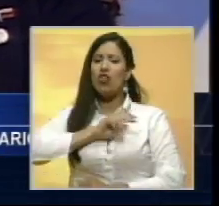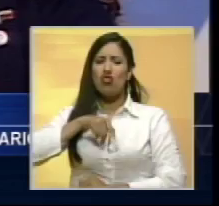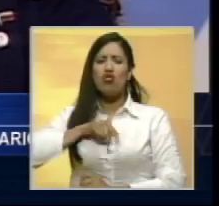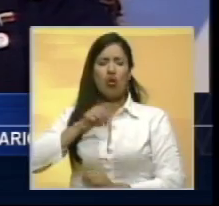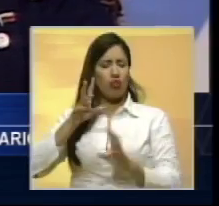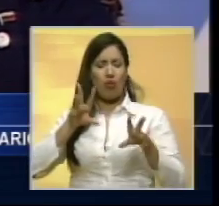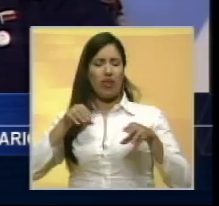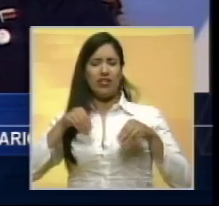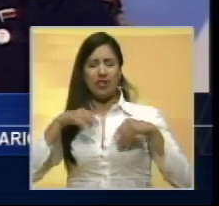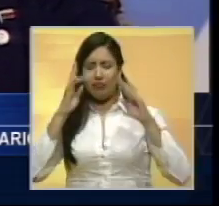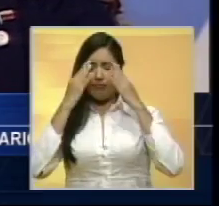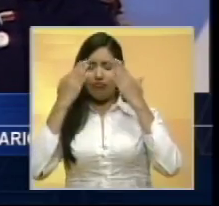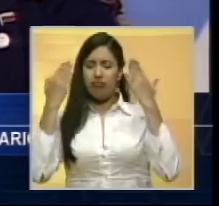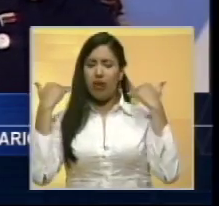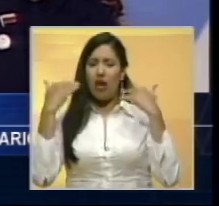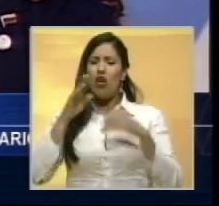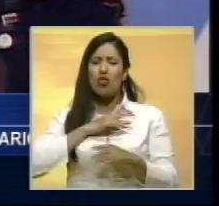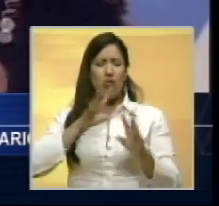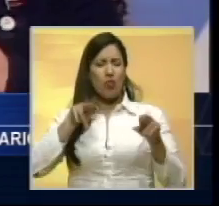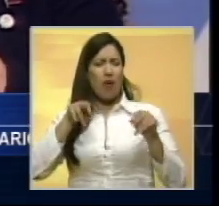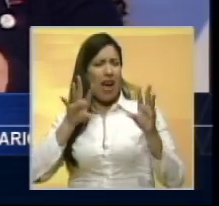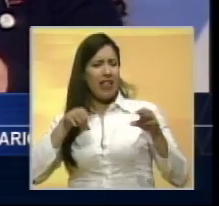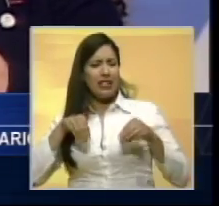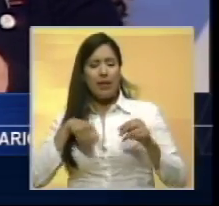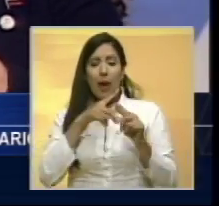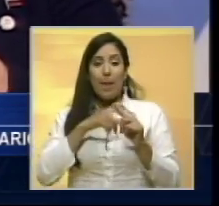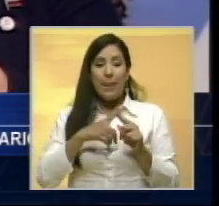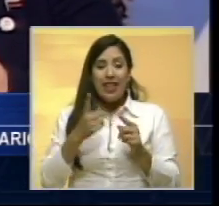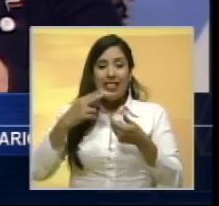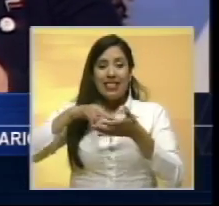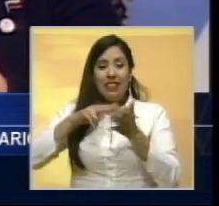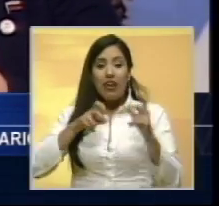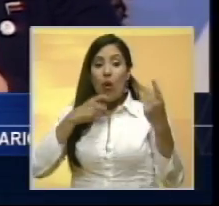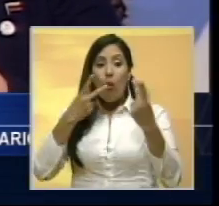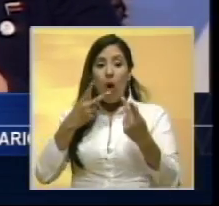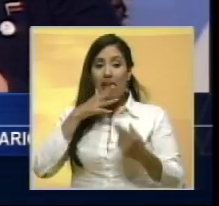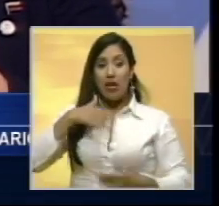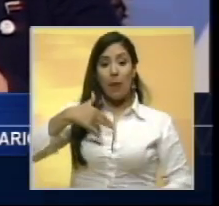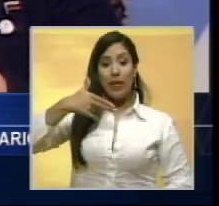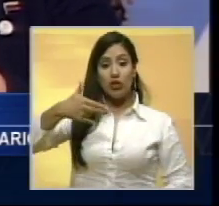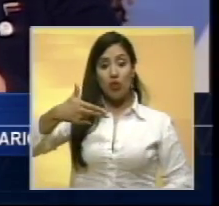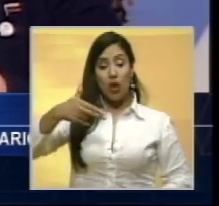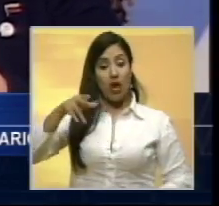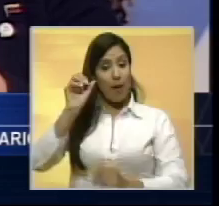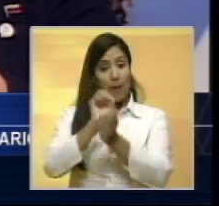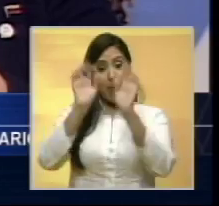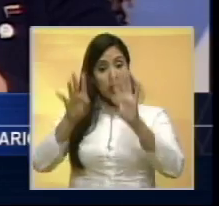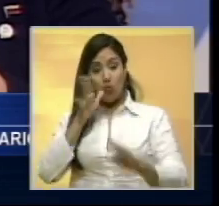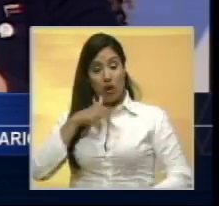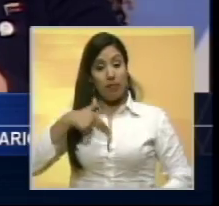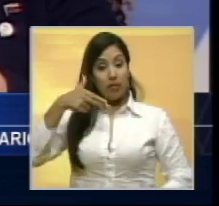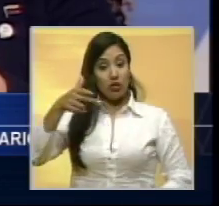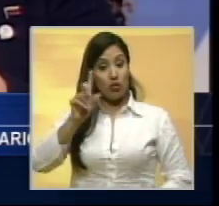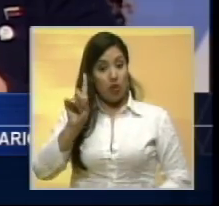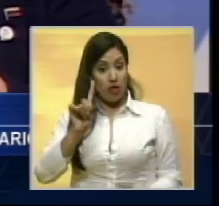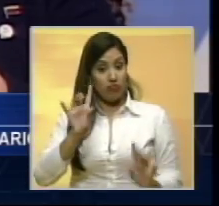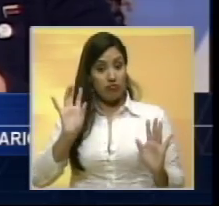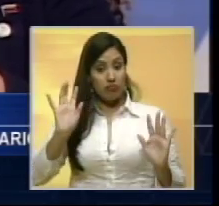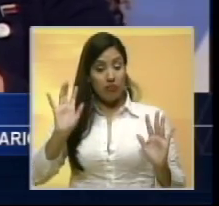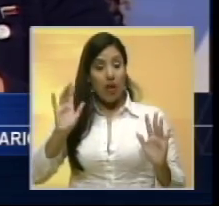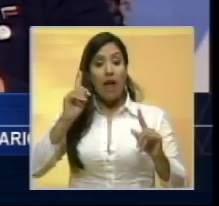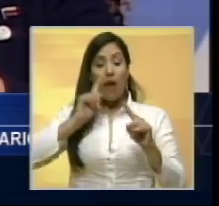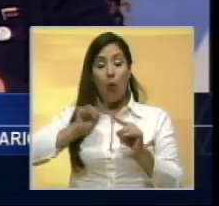la desconozco, siempre la he desconocido. Lo que implica el nuevo régimen es que no hay armas, no hay organización